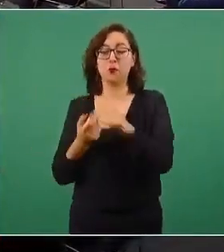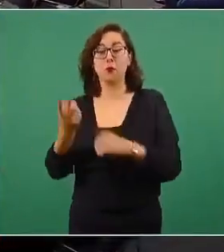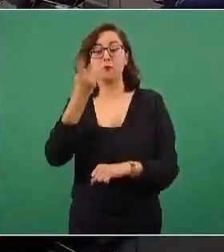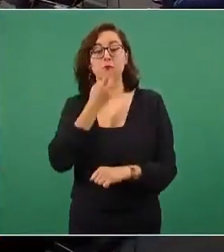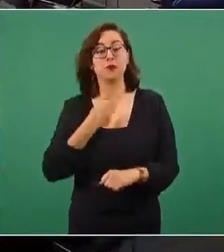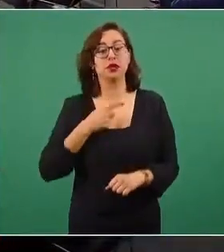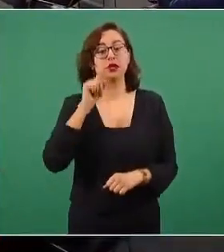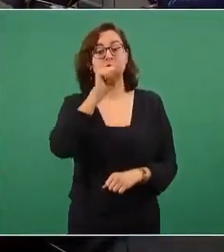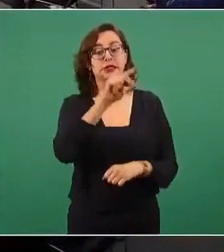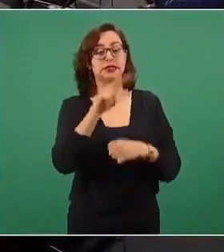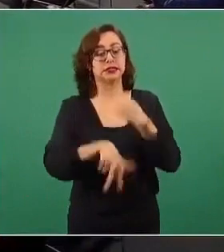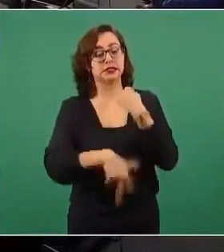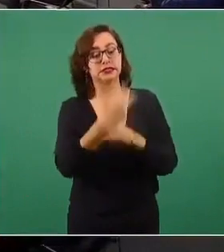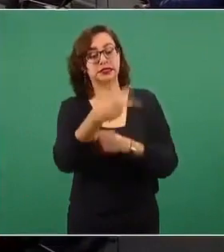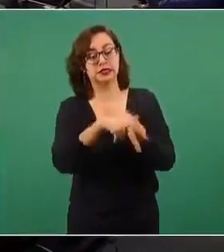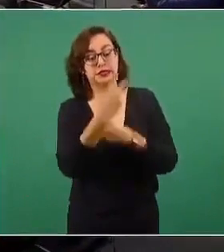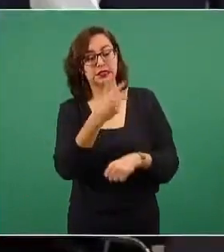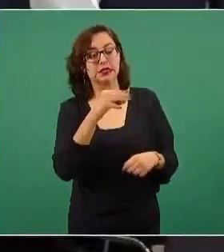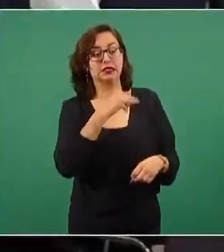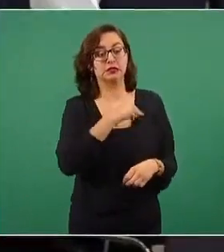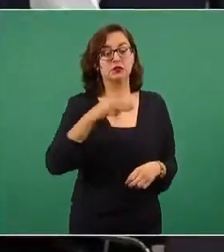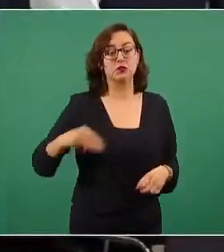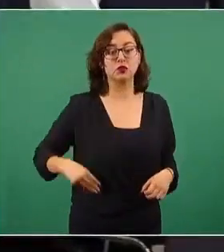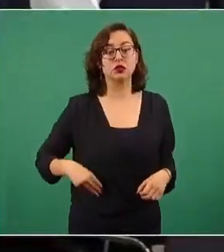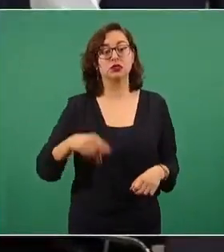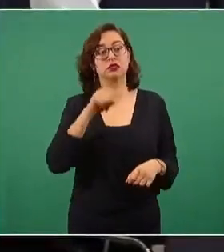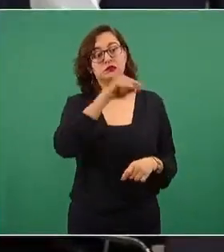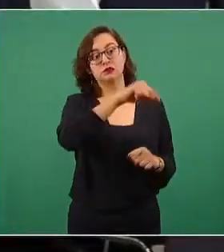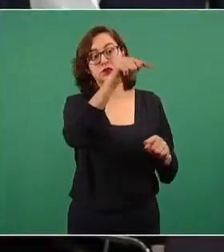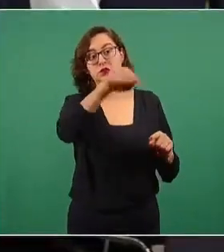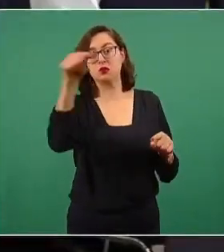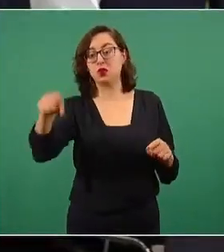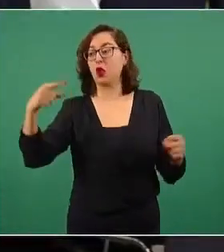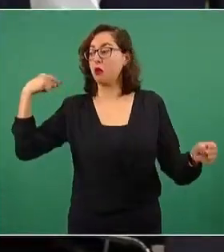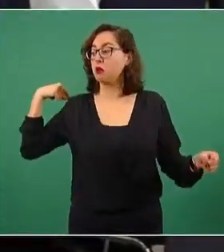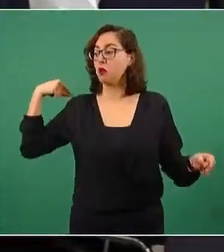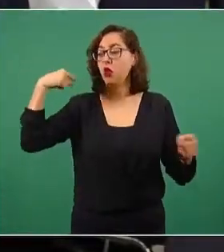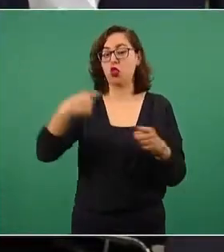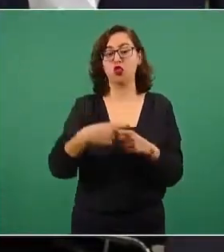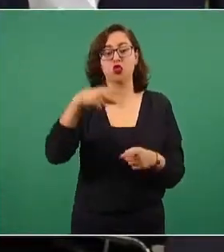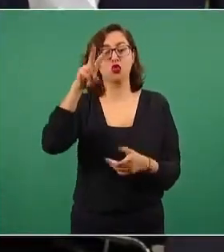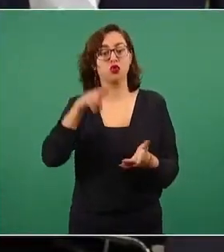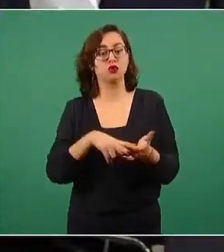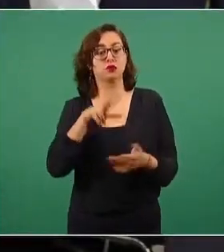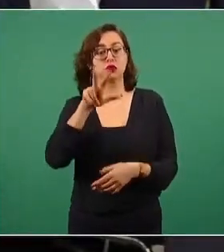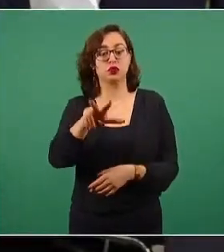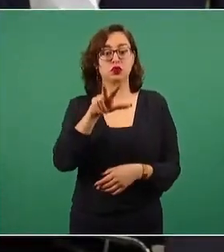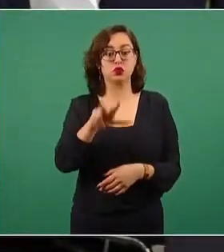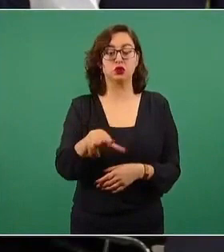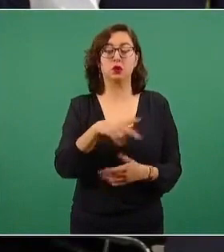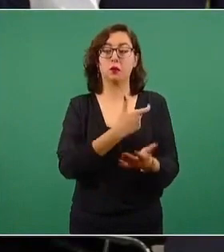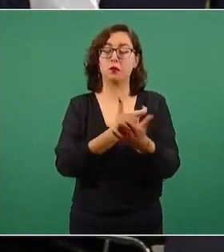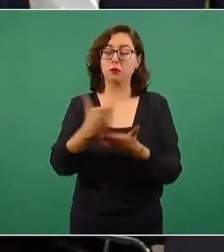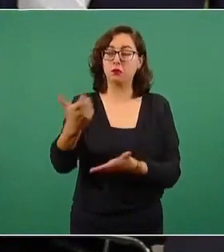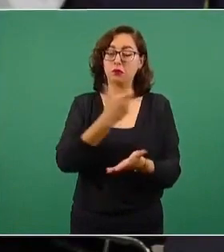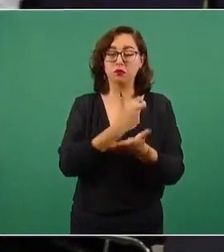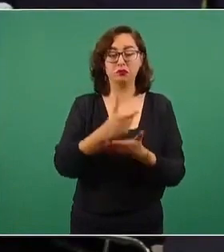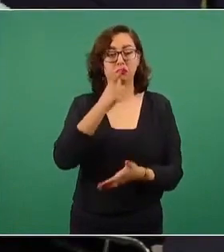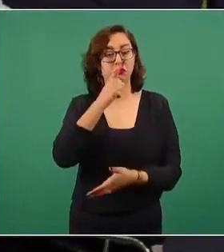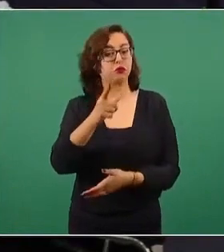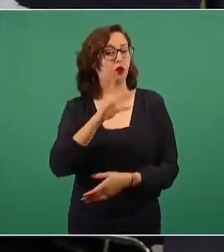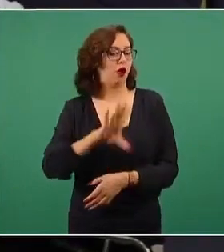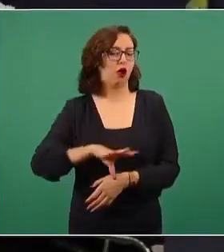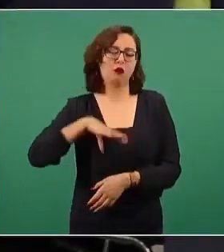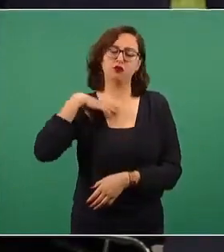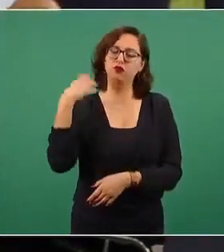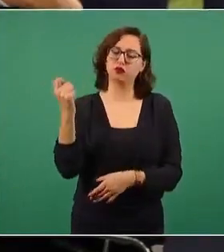del país quienes desde el 2018 han sufrido costos excesivos por parte de Comisión Federal de Electricidad.